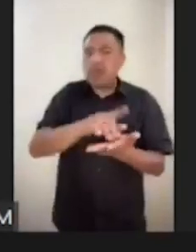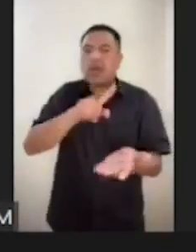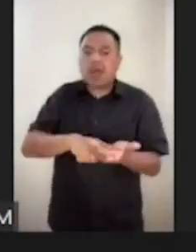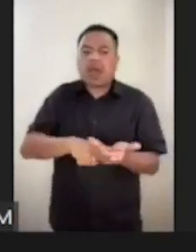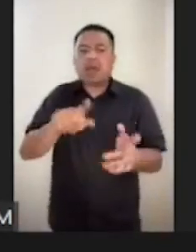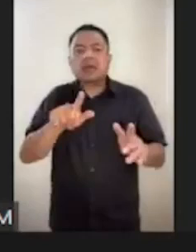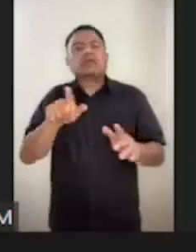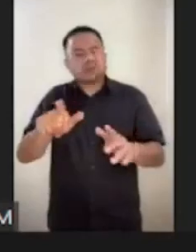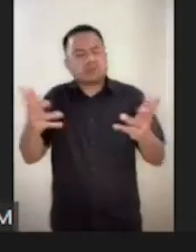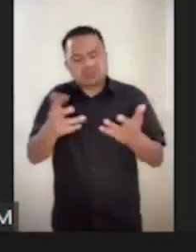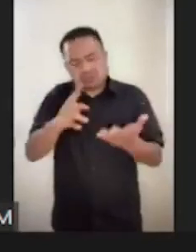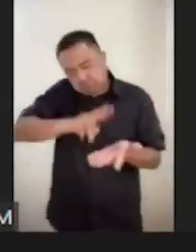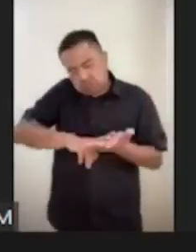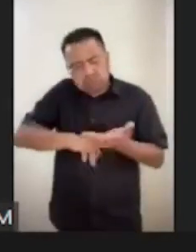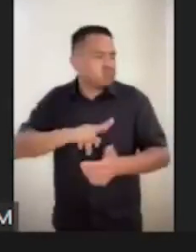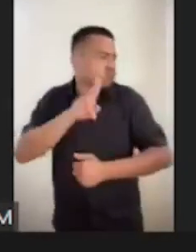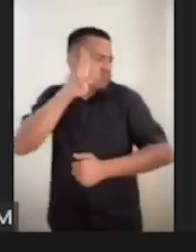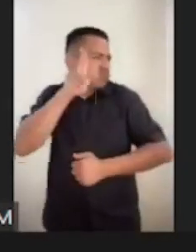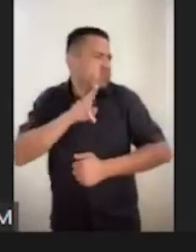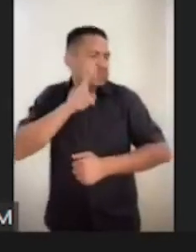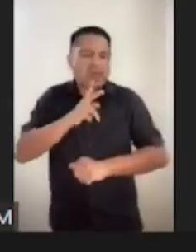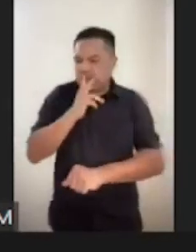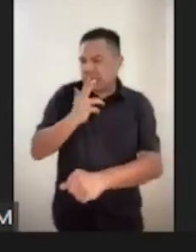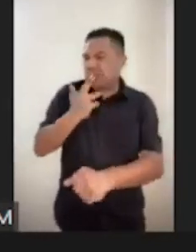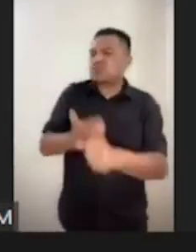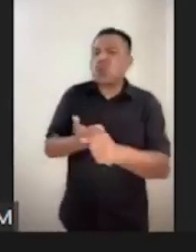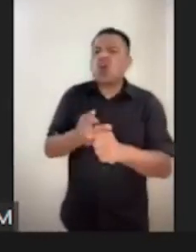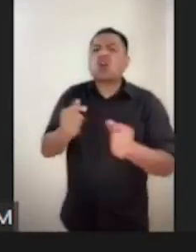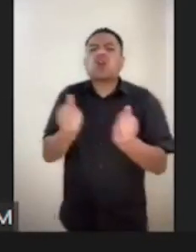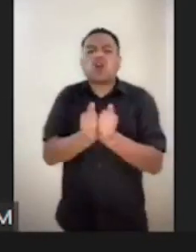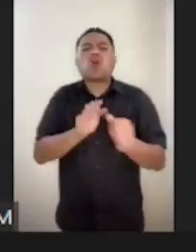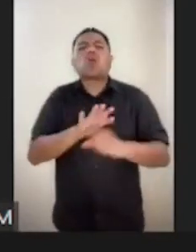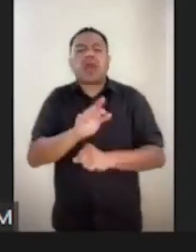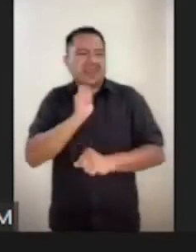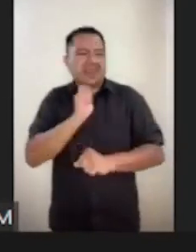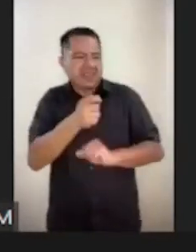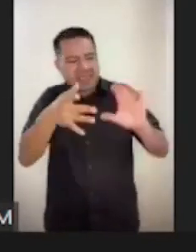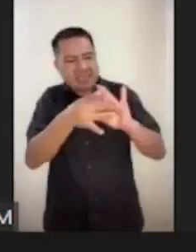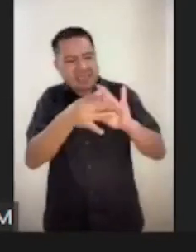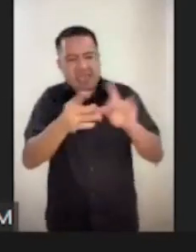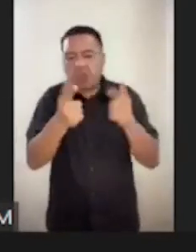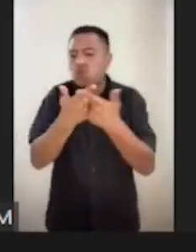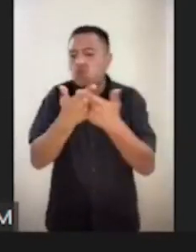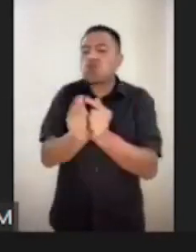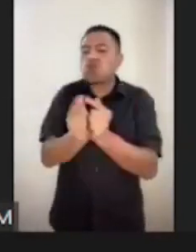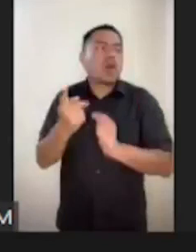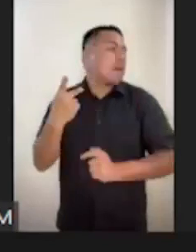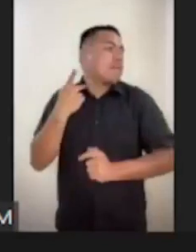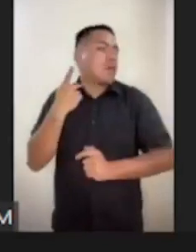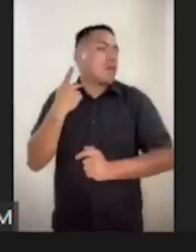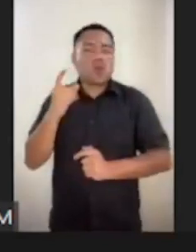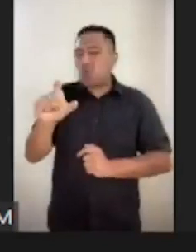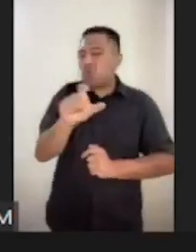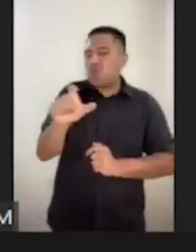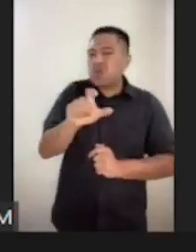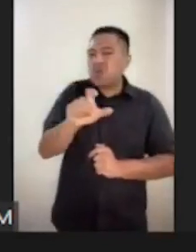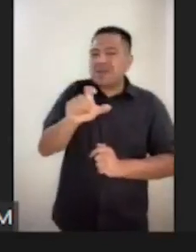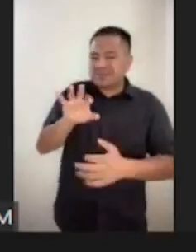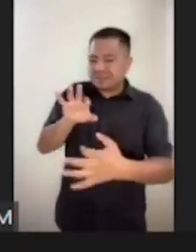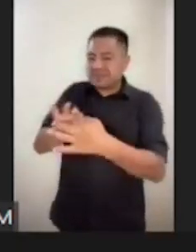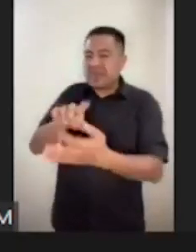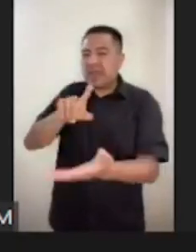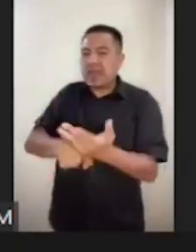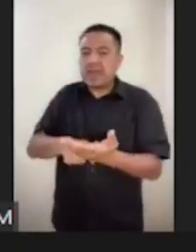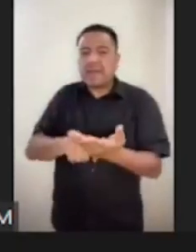acuerdo impugnado se hiciera una valoración de la efectividad del deslinde de responsabilidad que hace el referido partido político cuando dicho pronunciamiento le